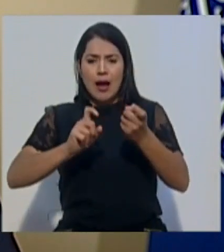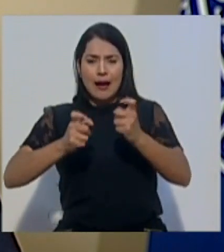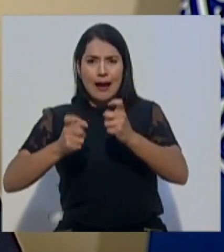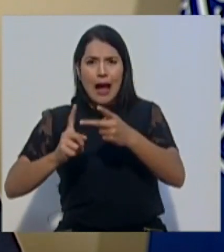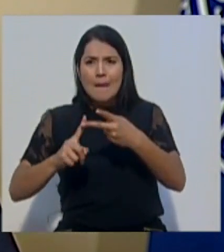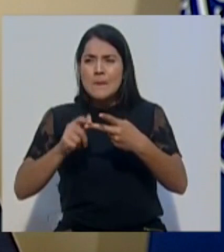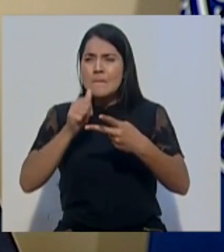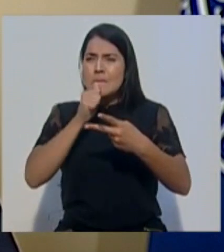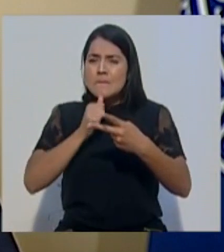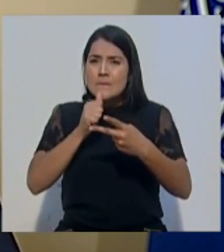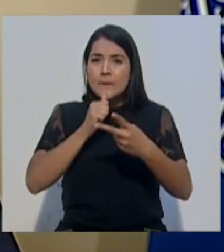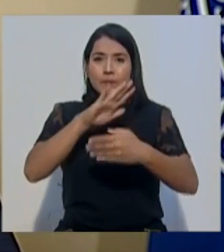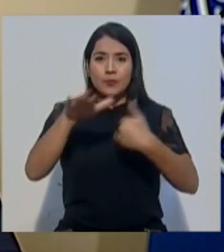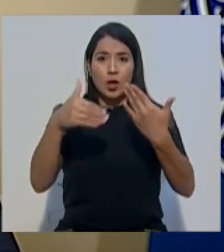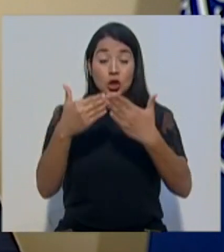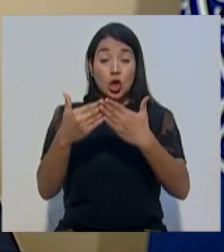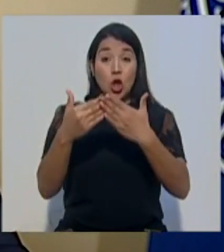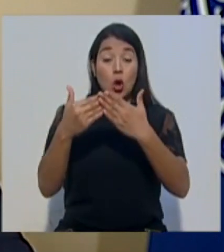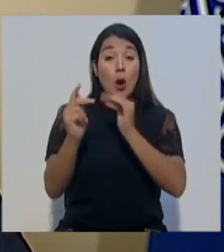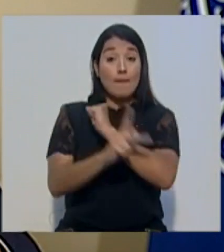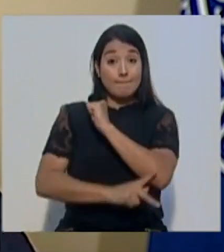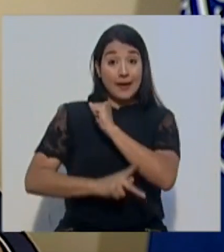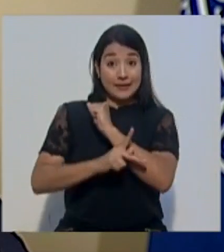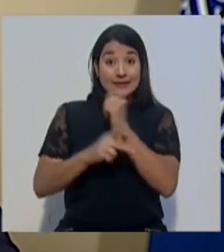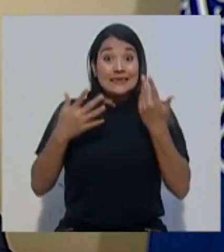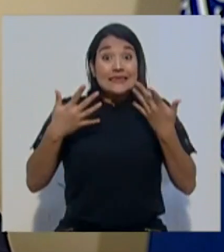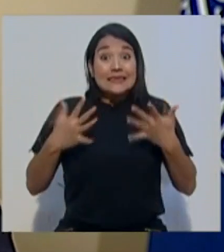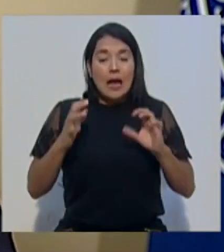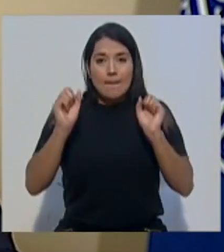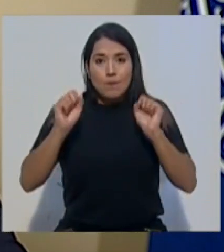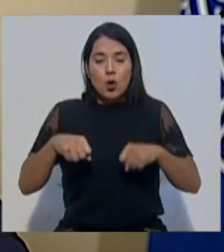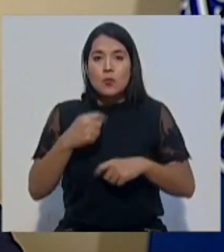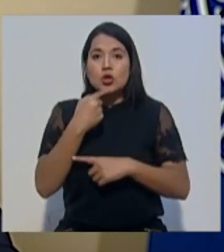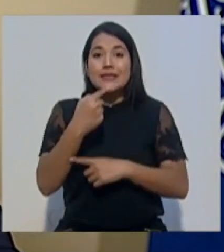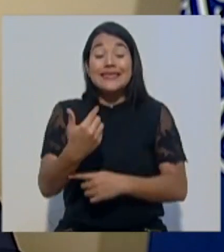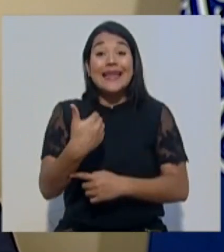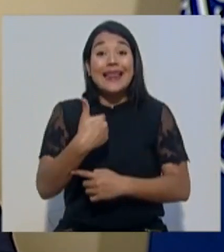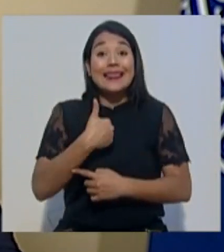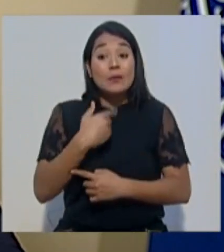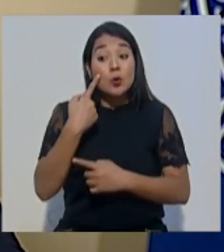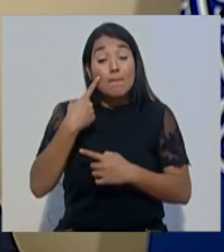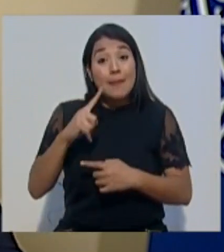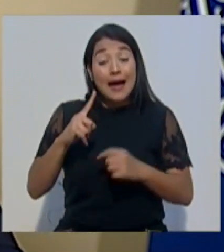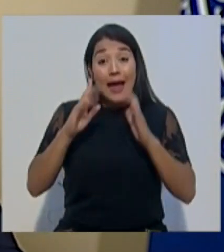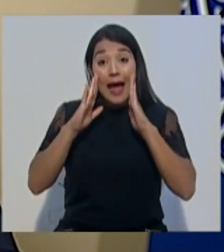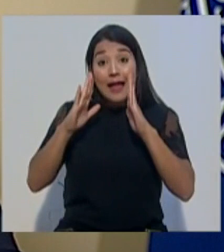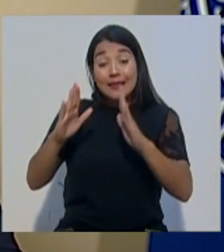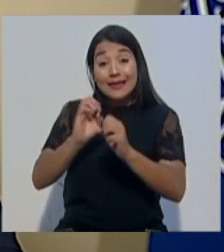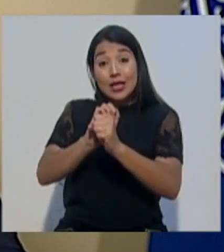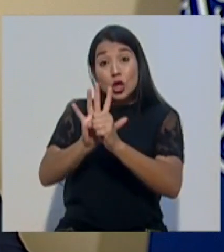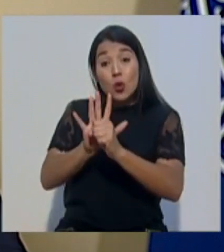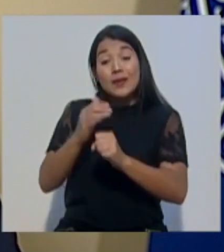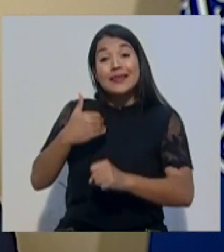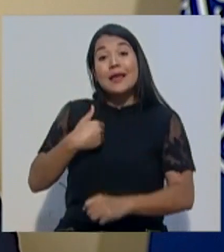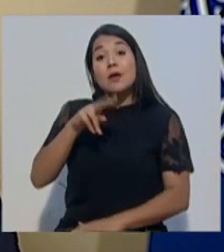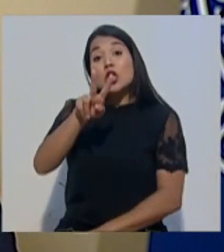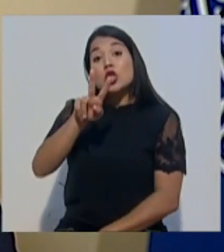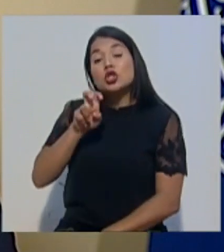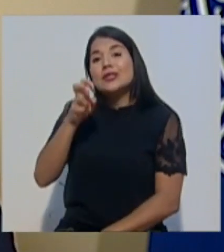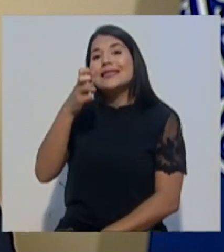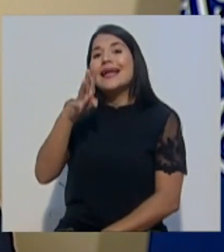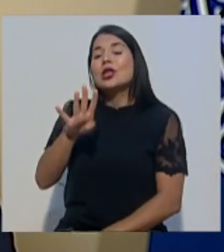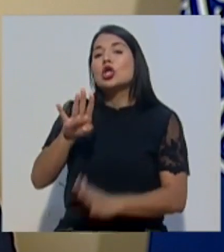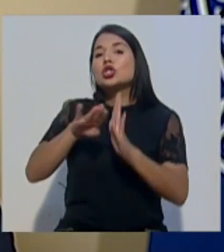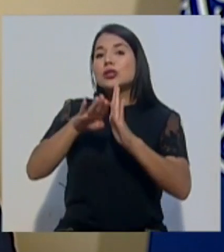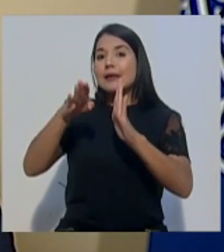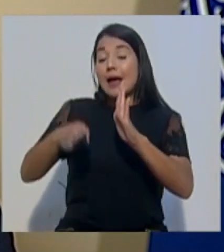país, podemos decir que tenemos para la atención del COVID hoy 214 camas